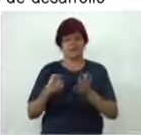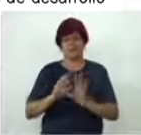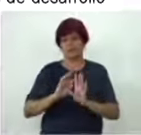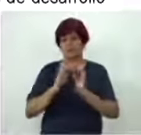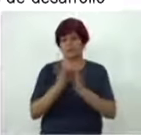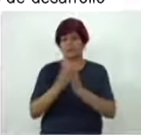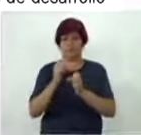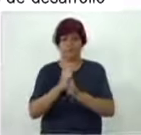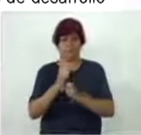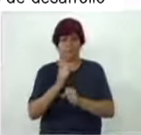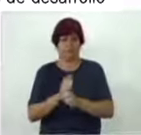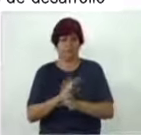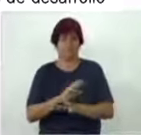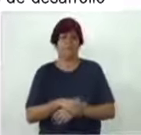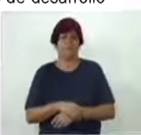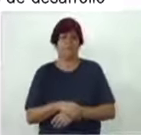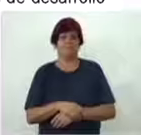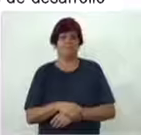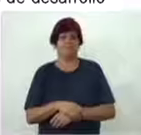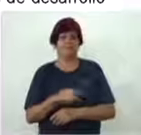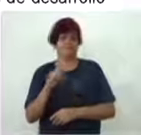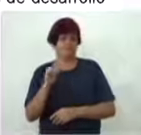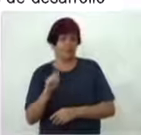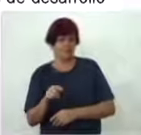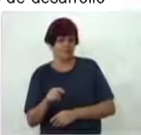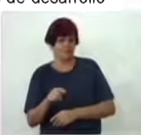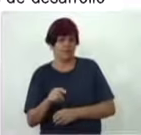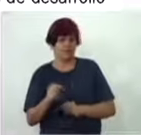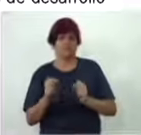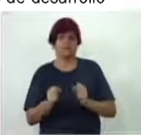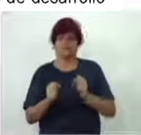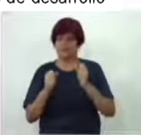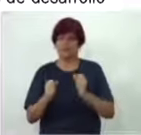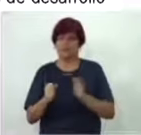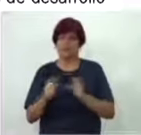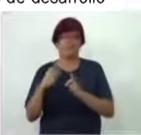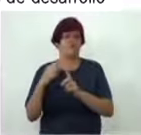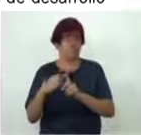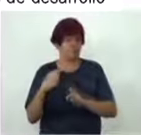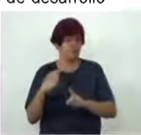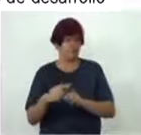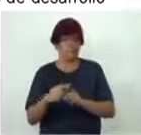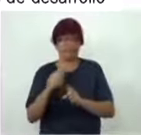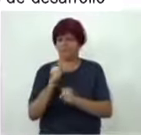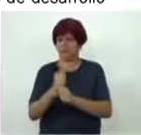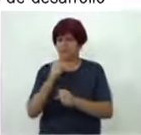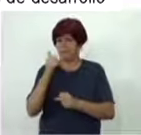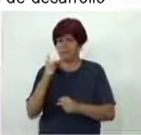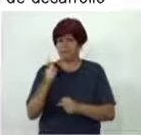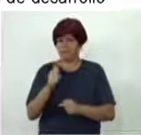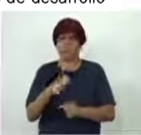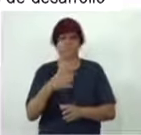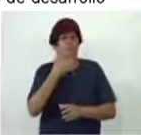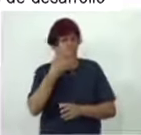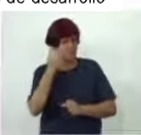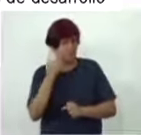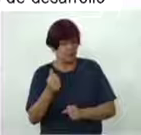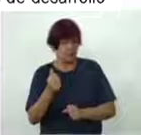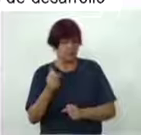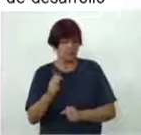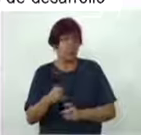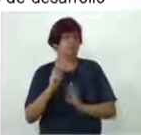el criterio que ustedes les planteen. Es el momento de reforzarles de manera positiva si van trabajando bien, así como